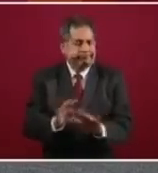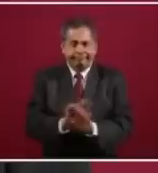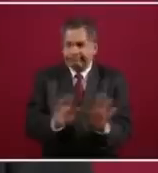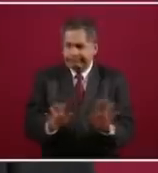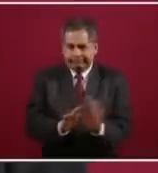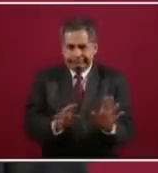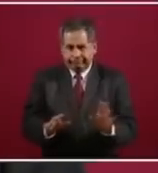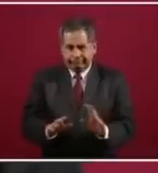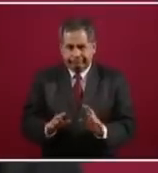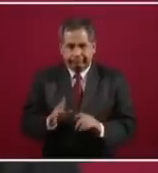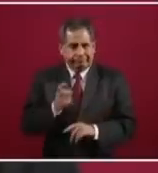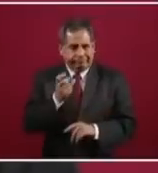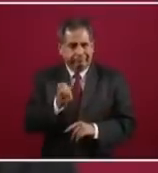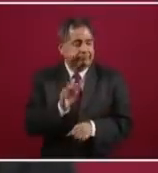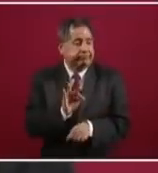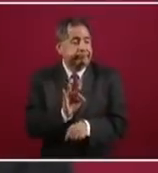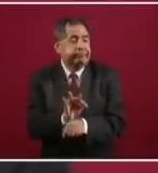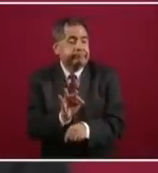Ya